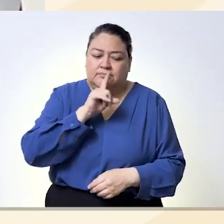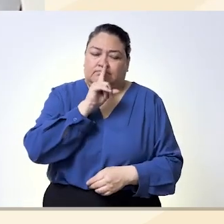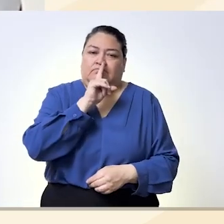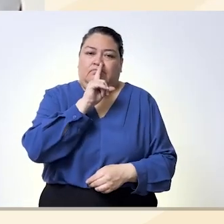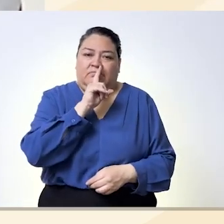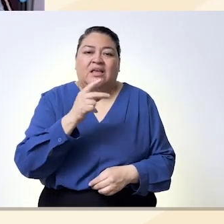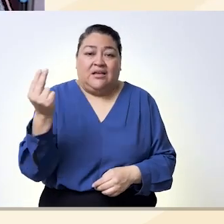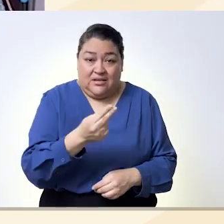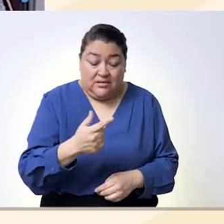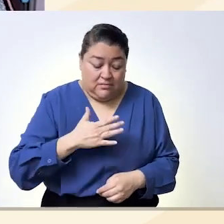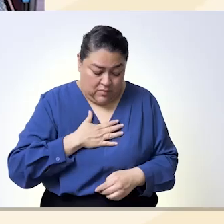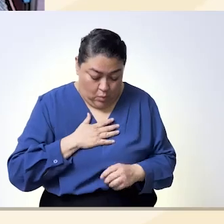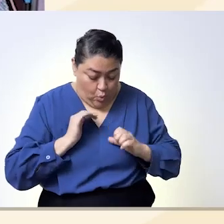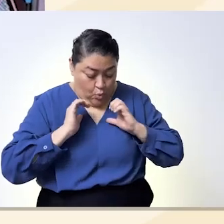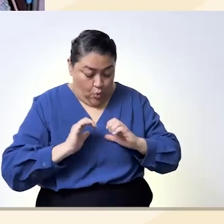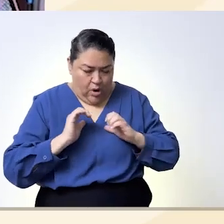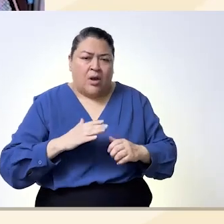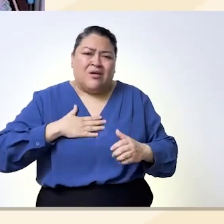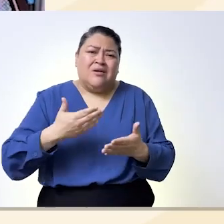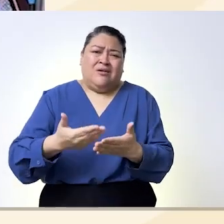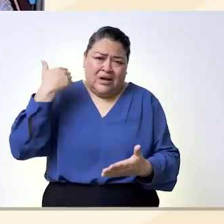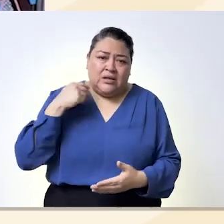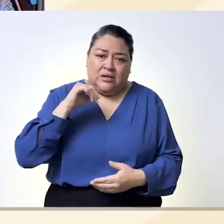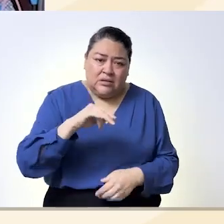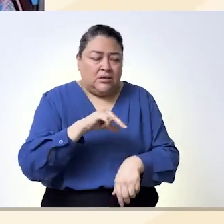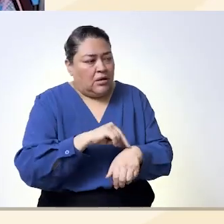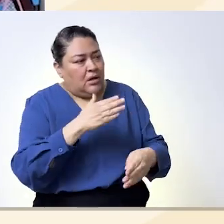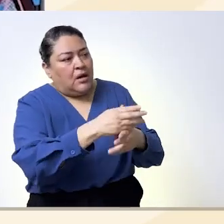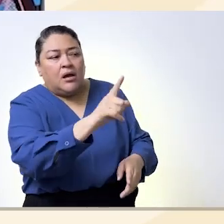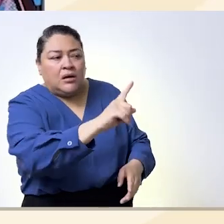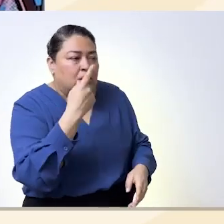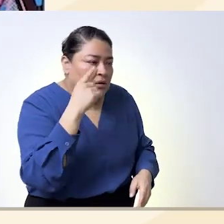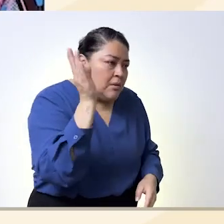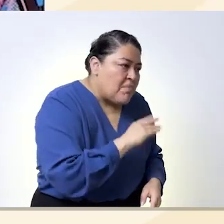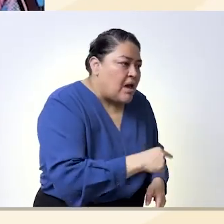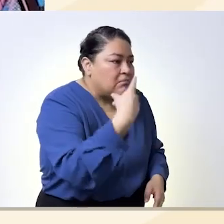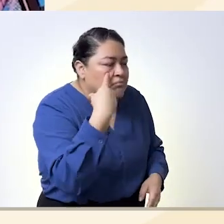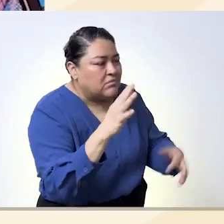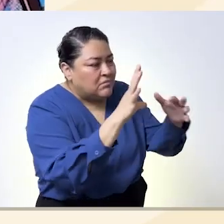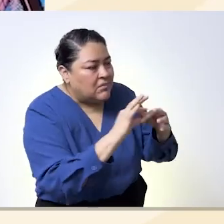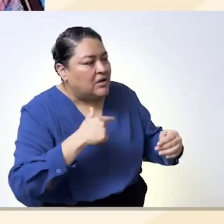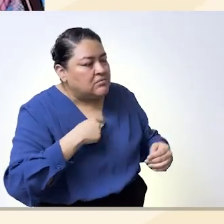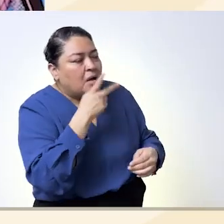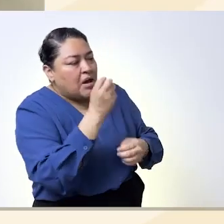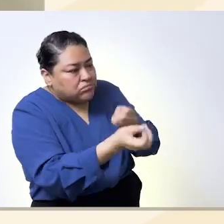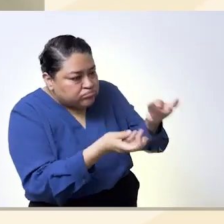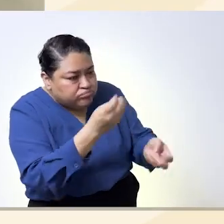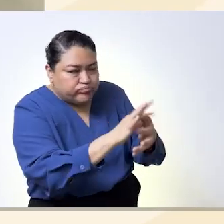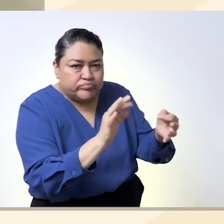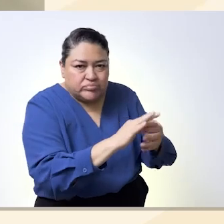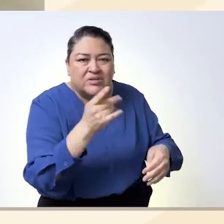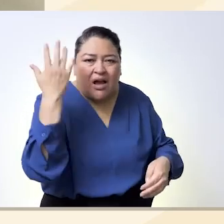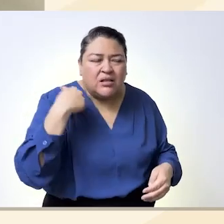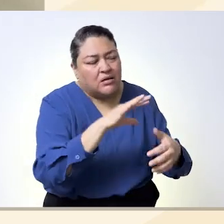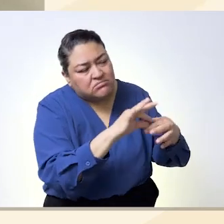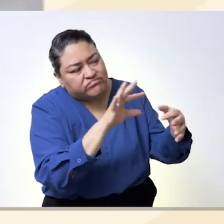me desgastaba en explicarle a los médicos cómo tratarme y lo que yo necesitaba y por qué no era fácil llevar